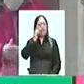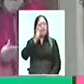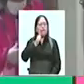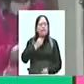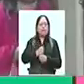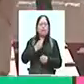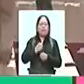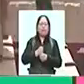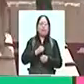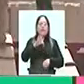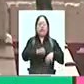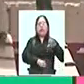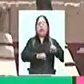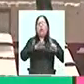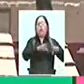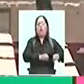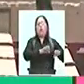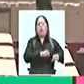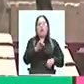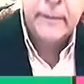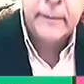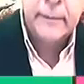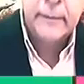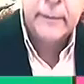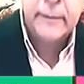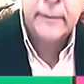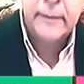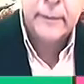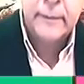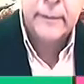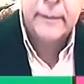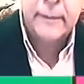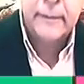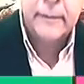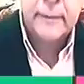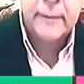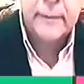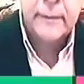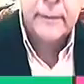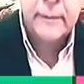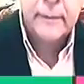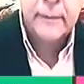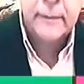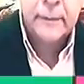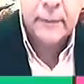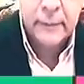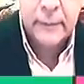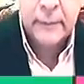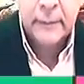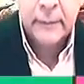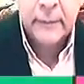está haciendo decomisos a nivel de todo el país. Bien, para ir terminando, señor Rodríguez, ¿cuáles son los proyectos, las